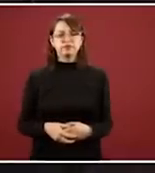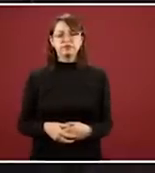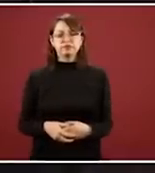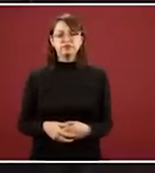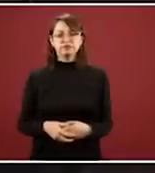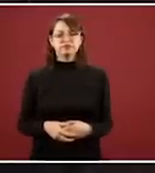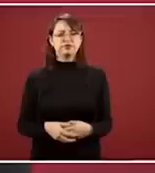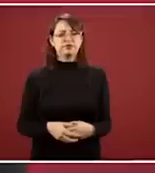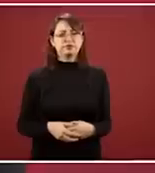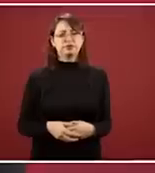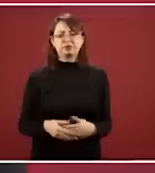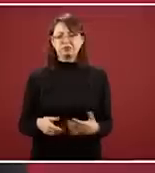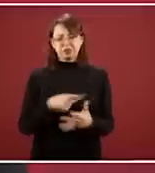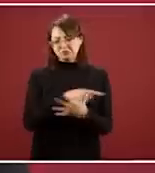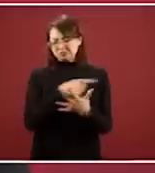darles alternativas.